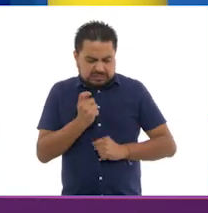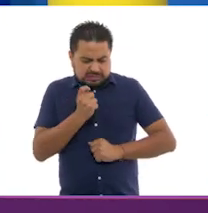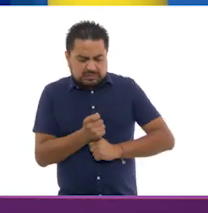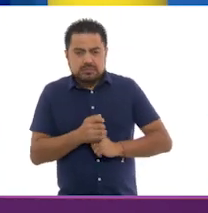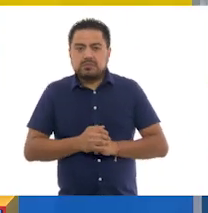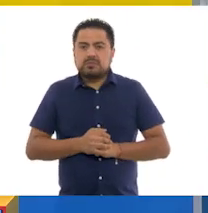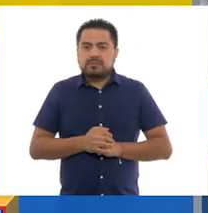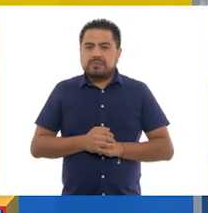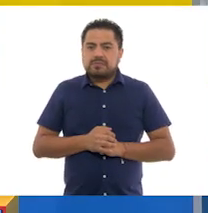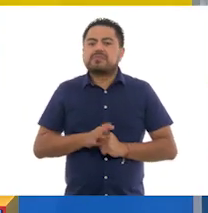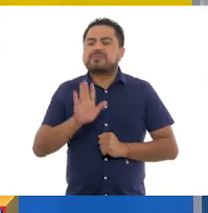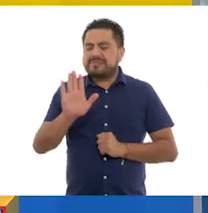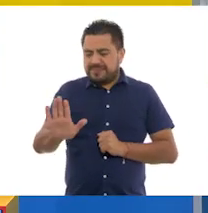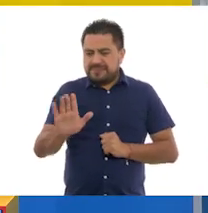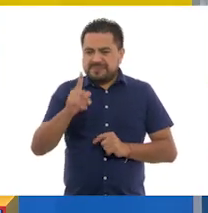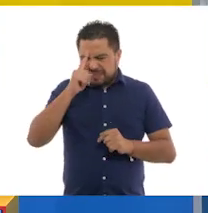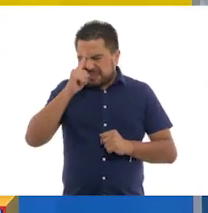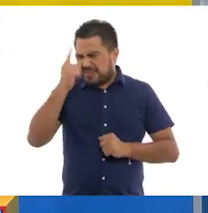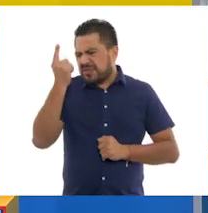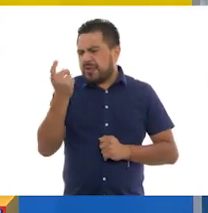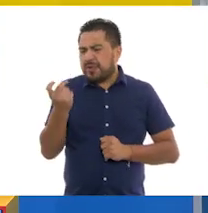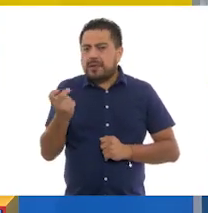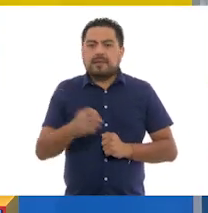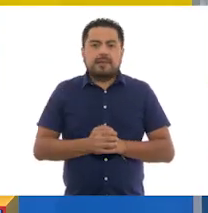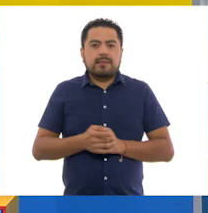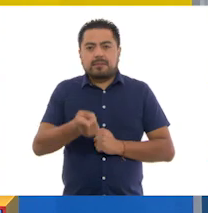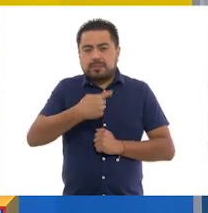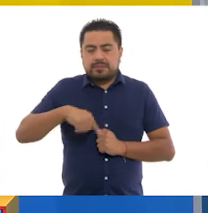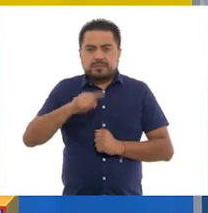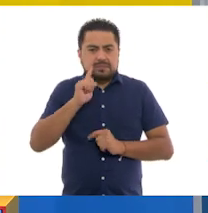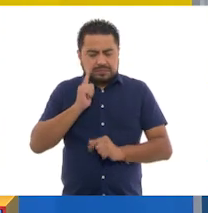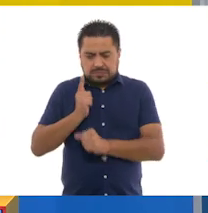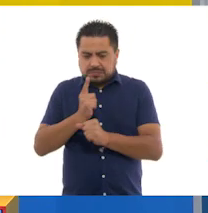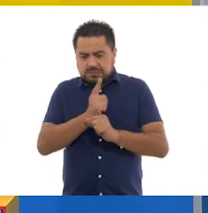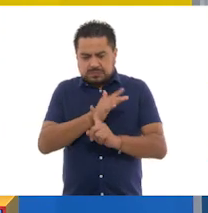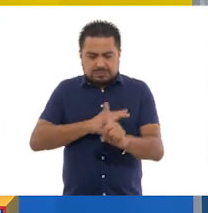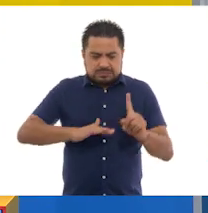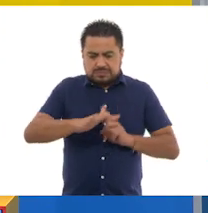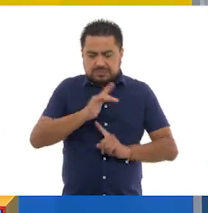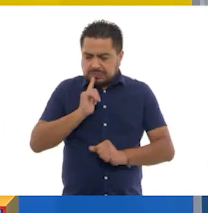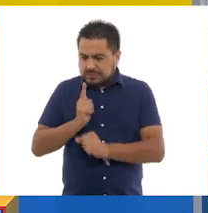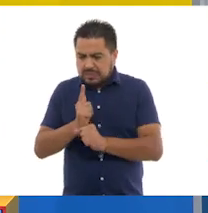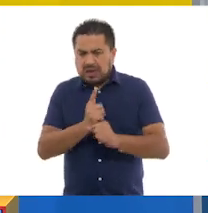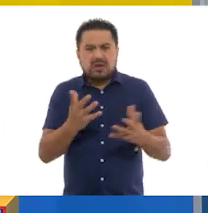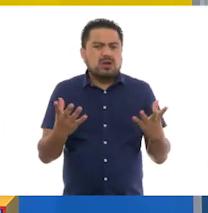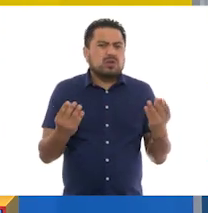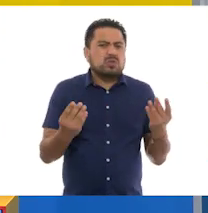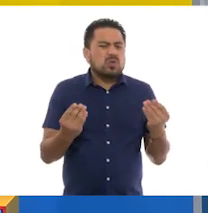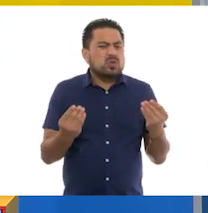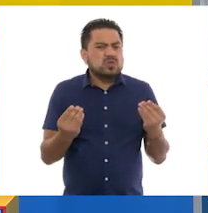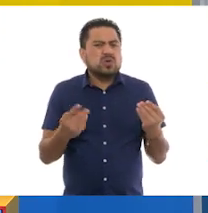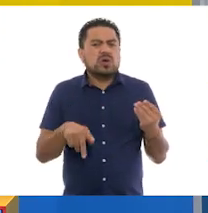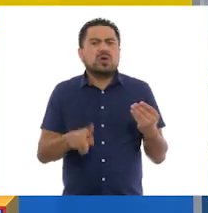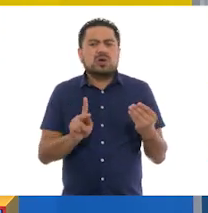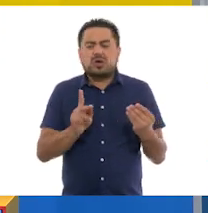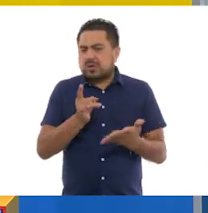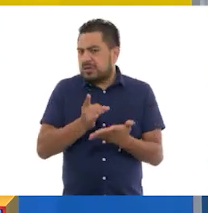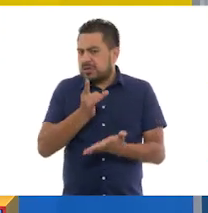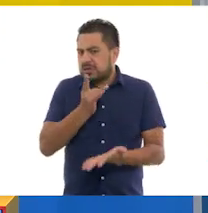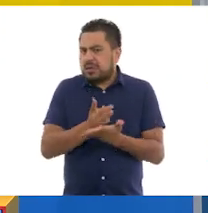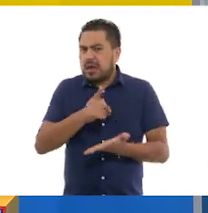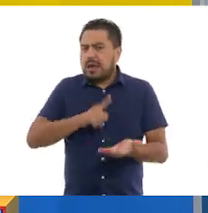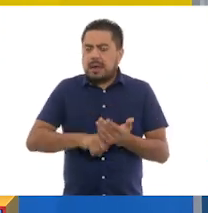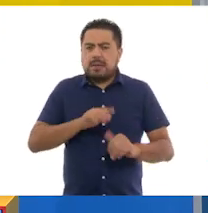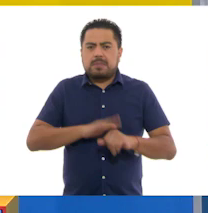Ah, Raulito, eso es muy fácil. Si miramos a nuestro alrededor, encontraremos muchos, pero pues solo es cuestión de ser